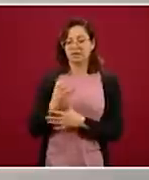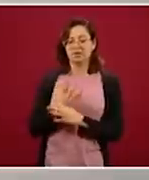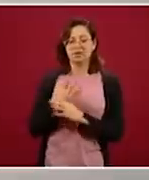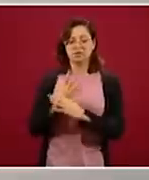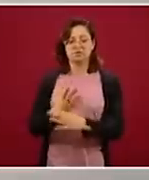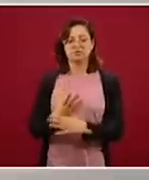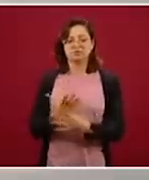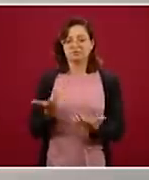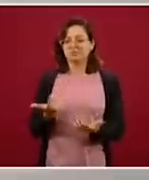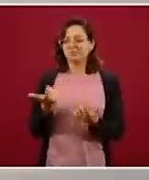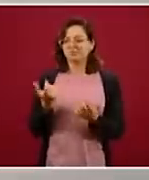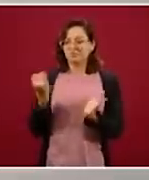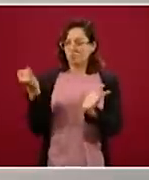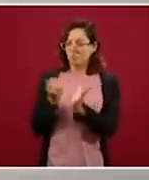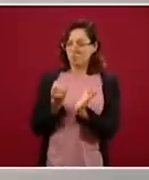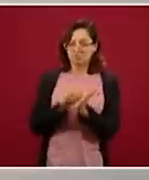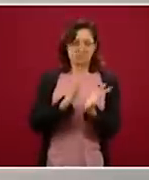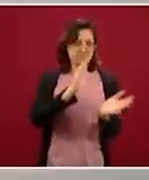ingresos,